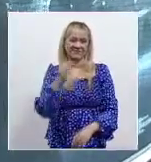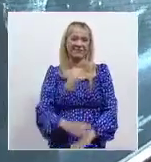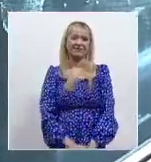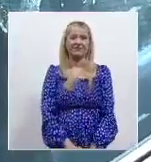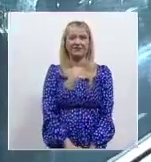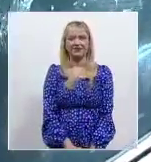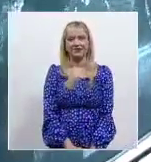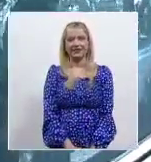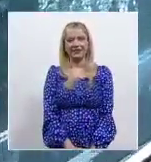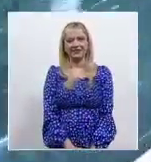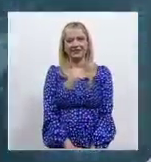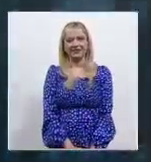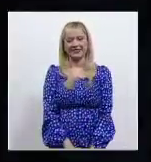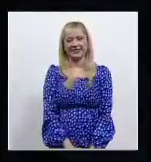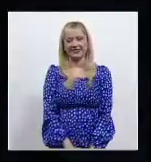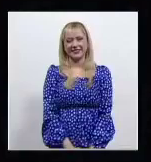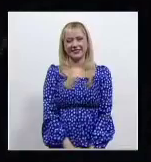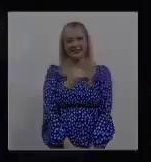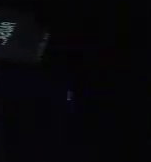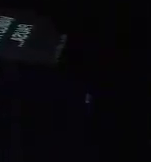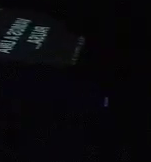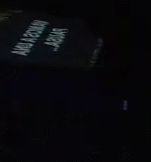Judicial.